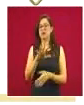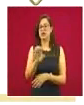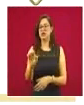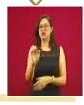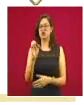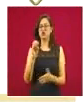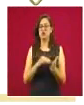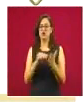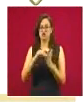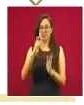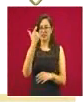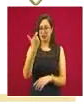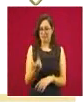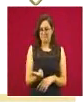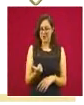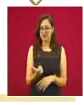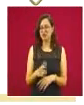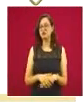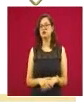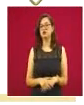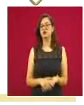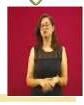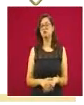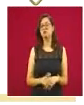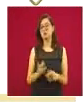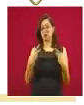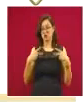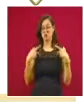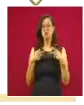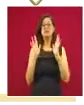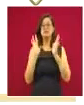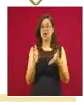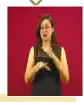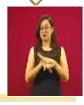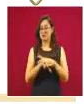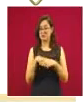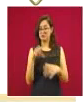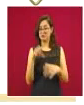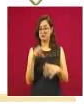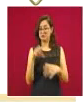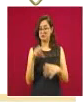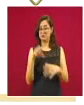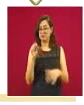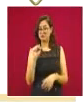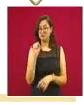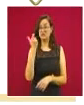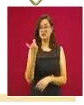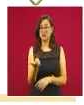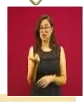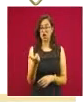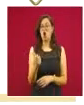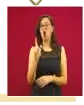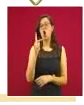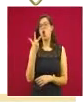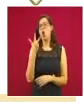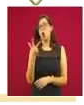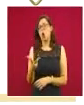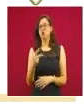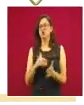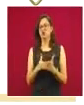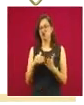de pesos. Se han cobrado 8 mil millones de pesos, que significa un avance de